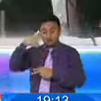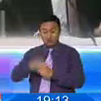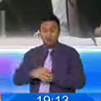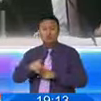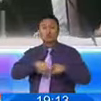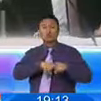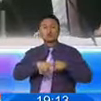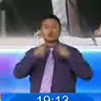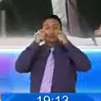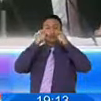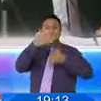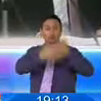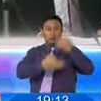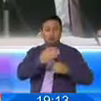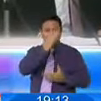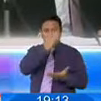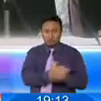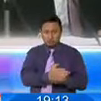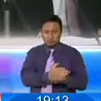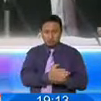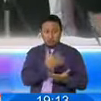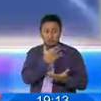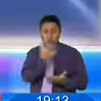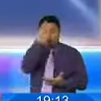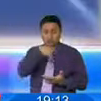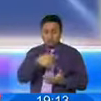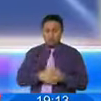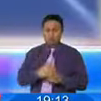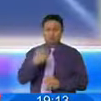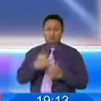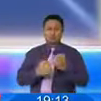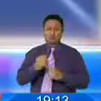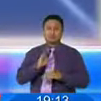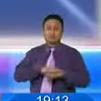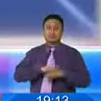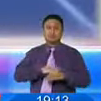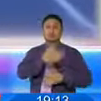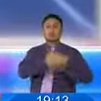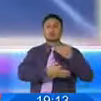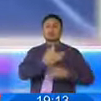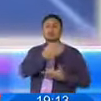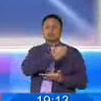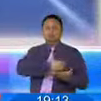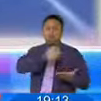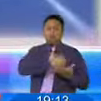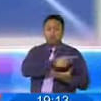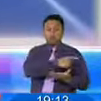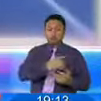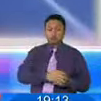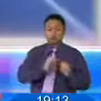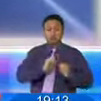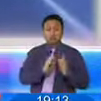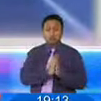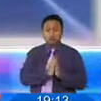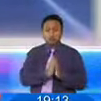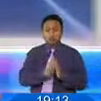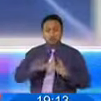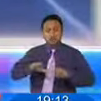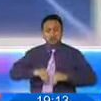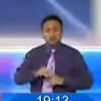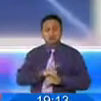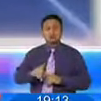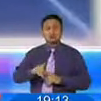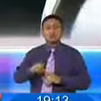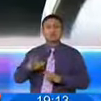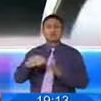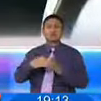jueces y fiscales y esa decisión entró en polémica luego de que un juez de la provincia del Oro decidiera coger medidas cautelares en contra de la